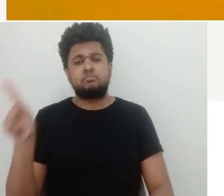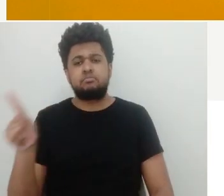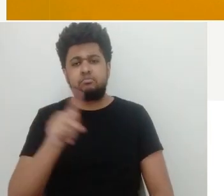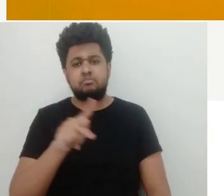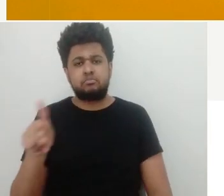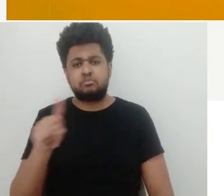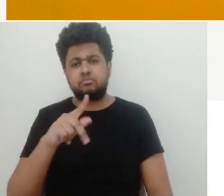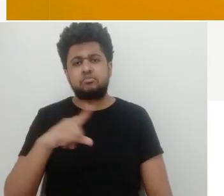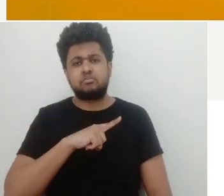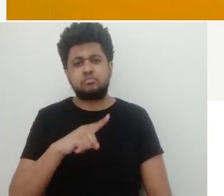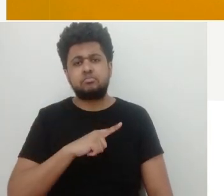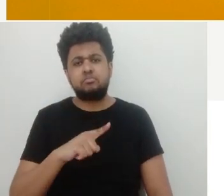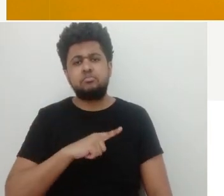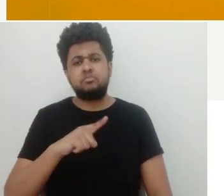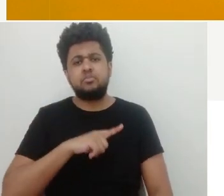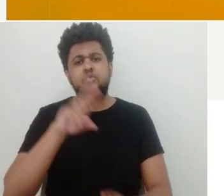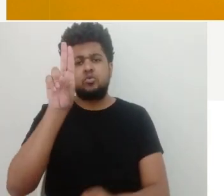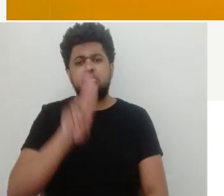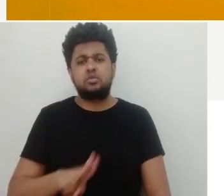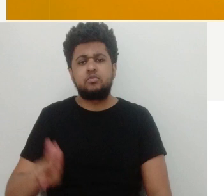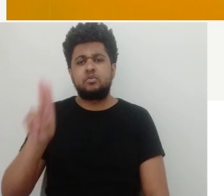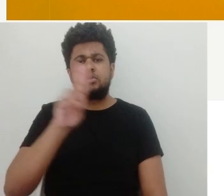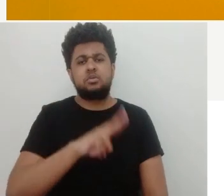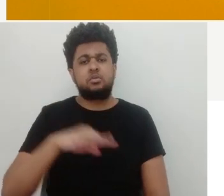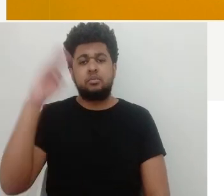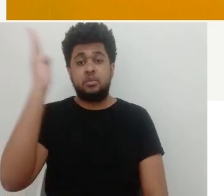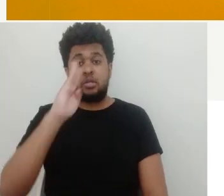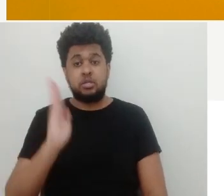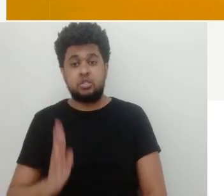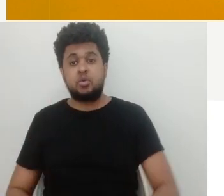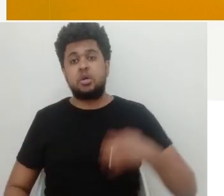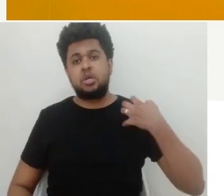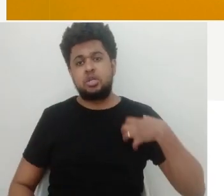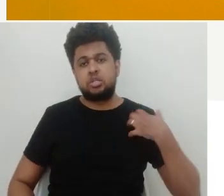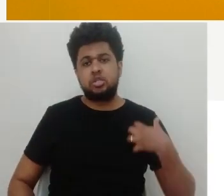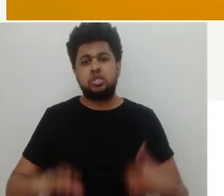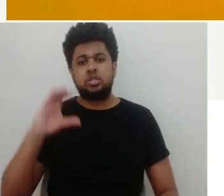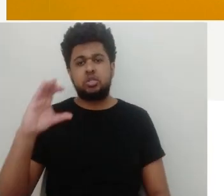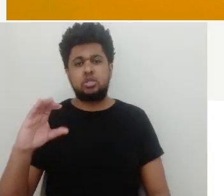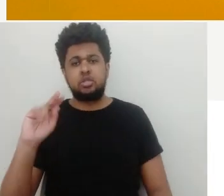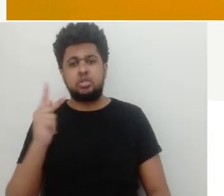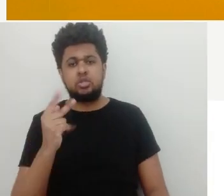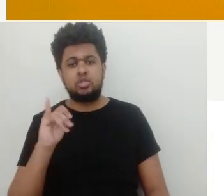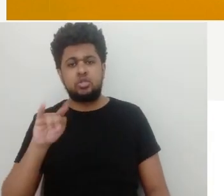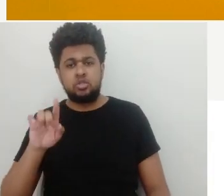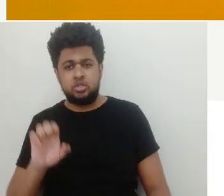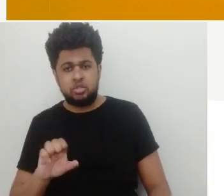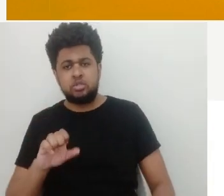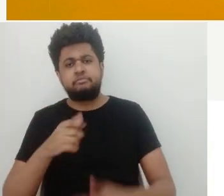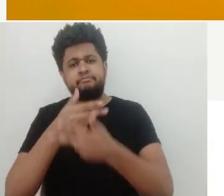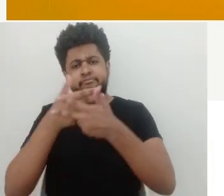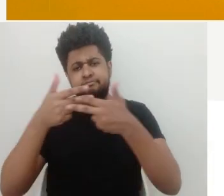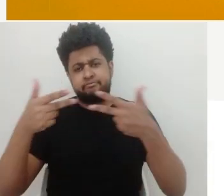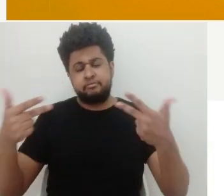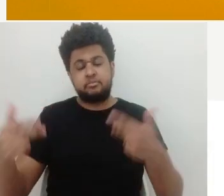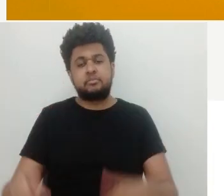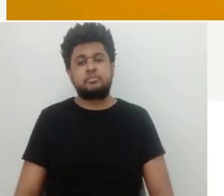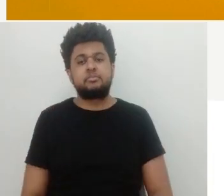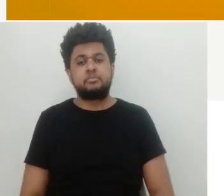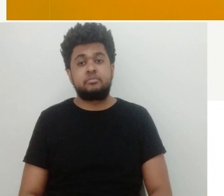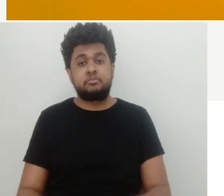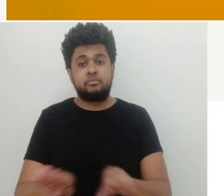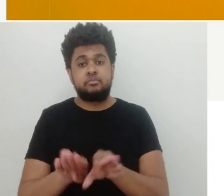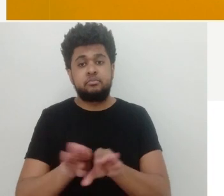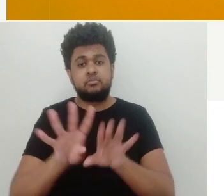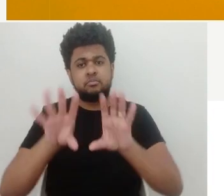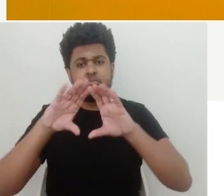en universidades de Brasil, Argentina, Chile, Colombia y Estados Unidos, entre otros. Presidió la Comisión para el